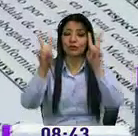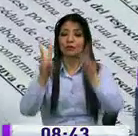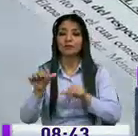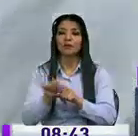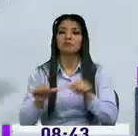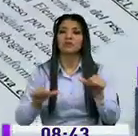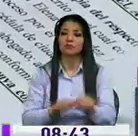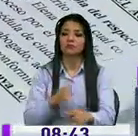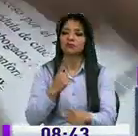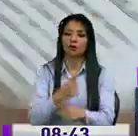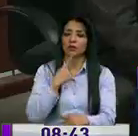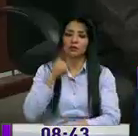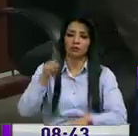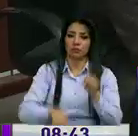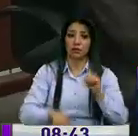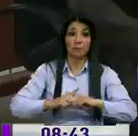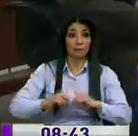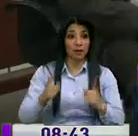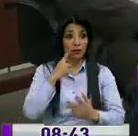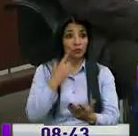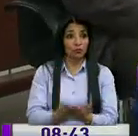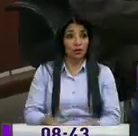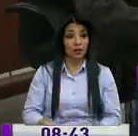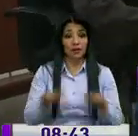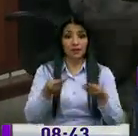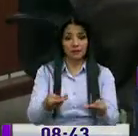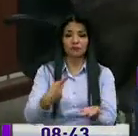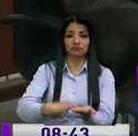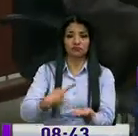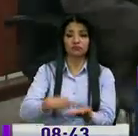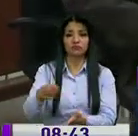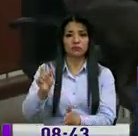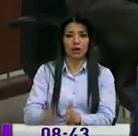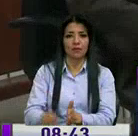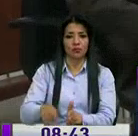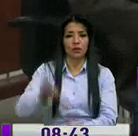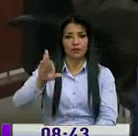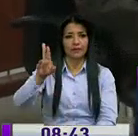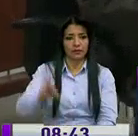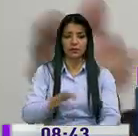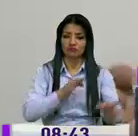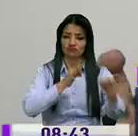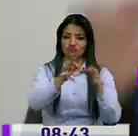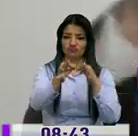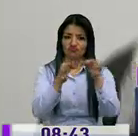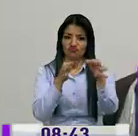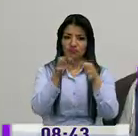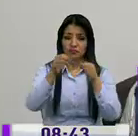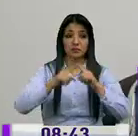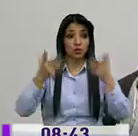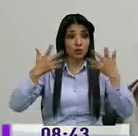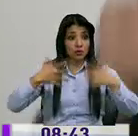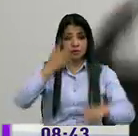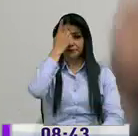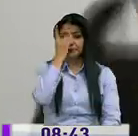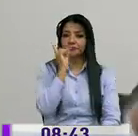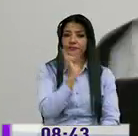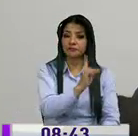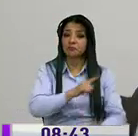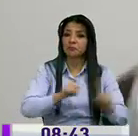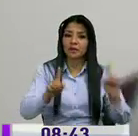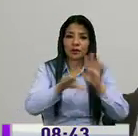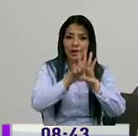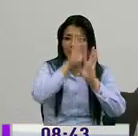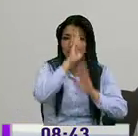administrativo. Situación que con varios argumentos fue discutido por la defensa del medio de comunicación. Pero como ya hay una resolución